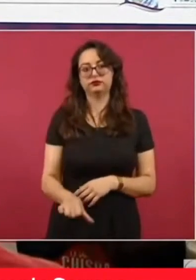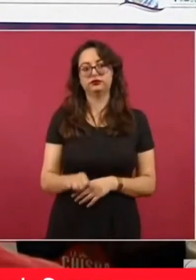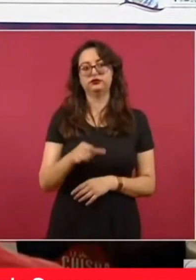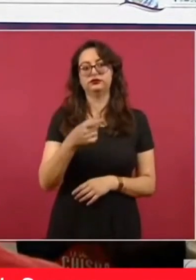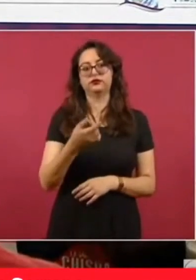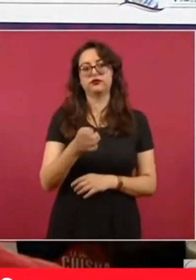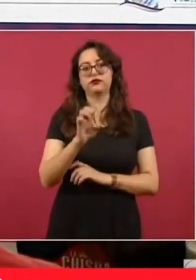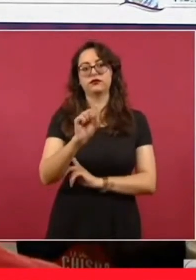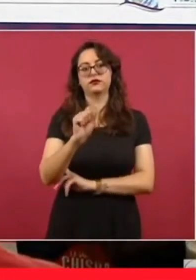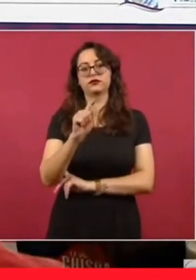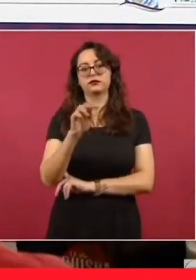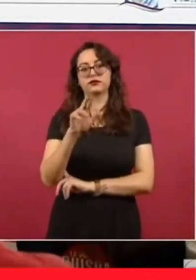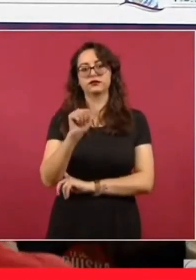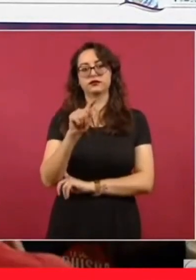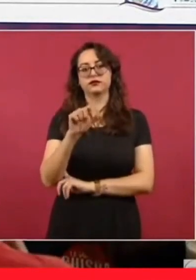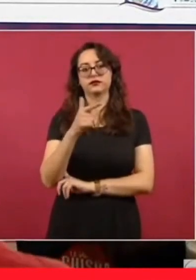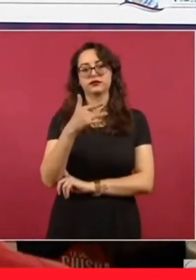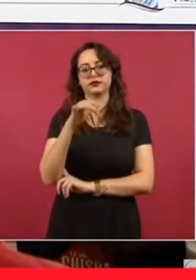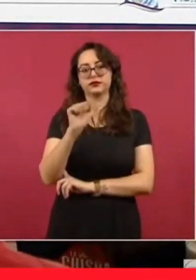micrositio